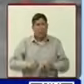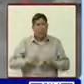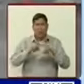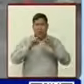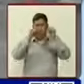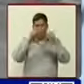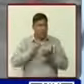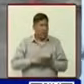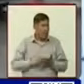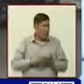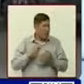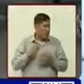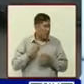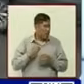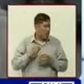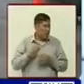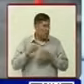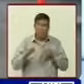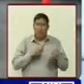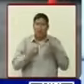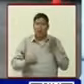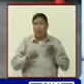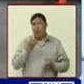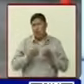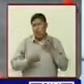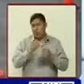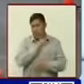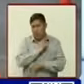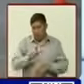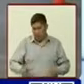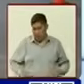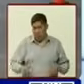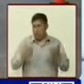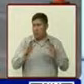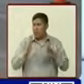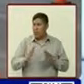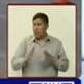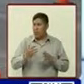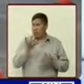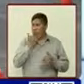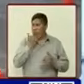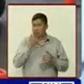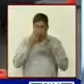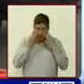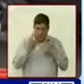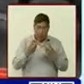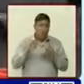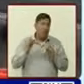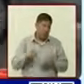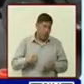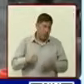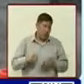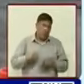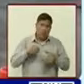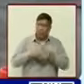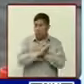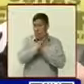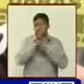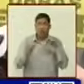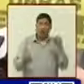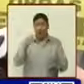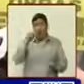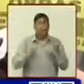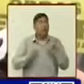estructura. Y este riesgo ya ha sido evaluado por el personal de la alcaldía. Una vez que ellos han llegado, ya han verificado de que se podía permitir el paso de los